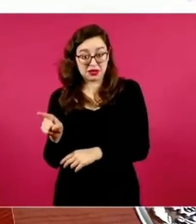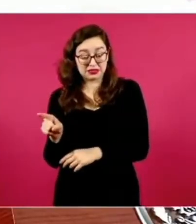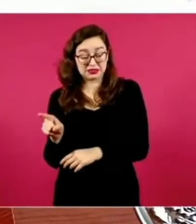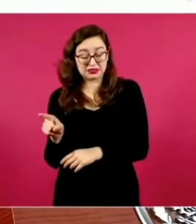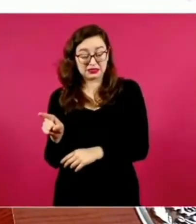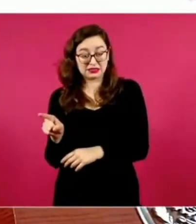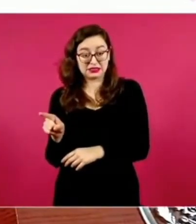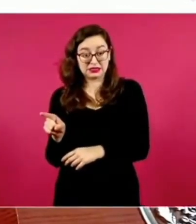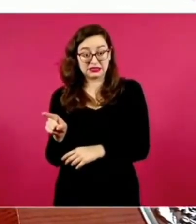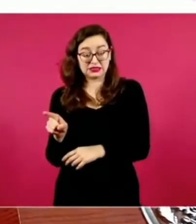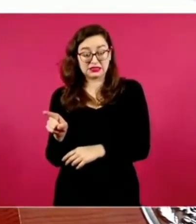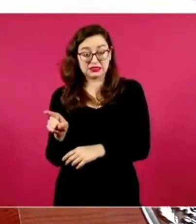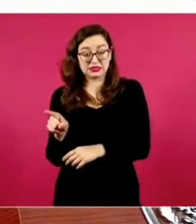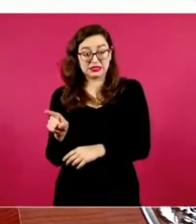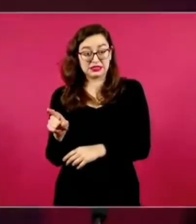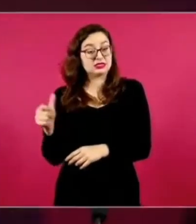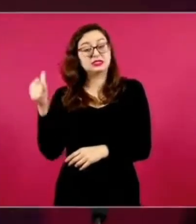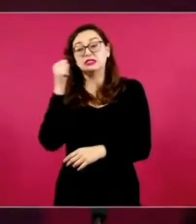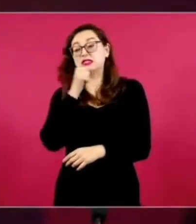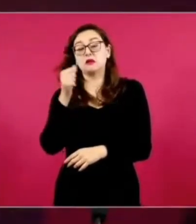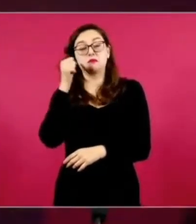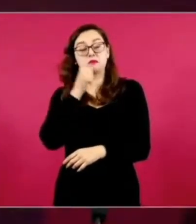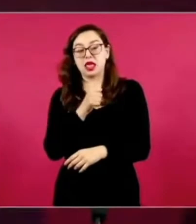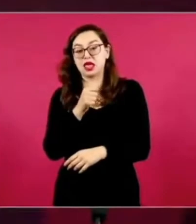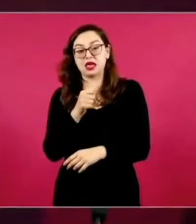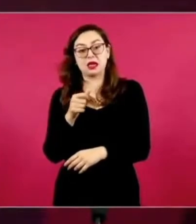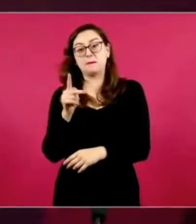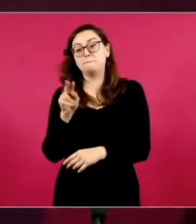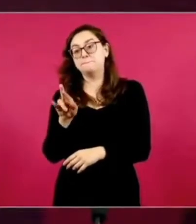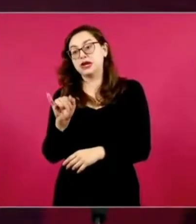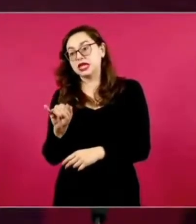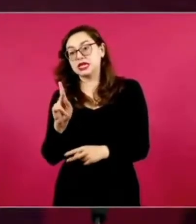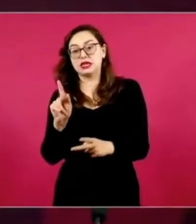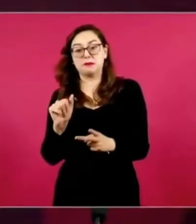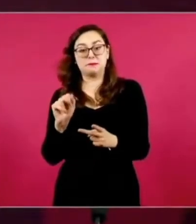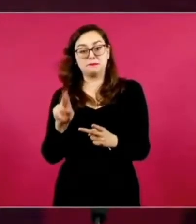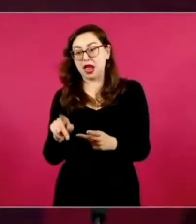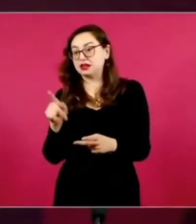el bloque conservador,